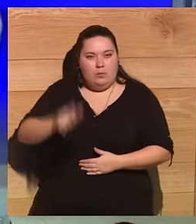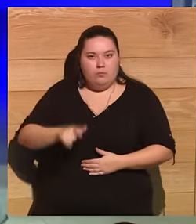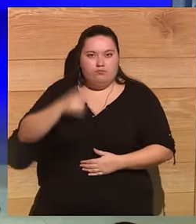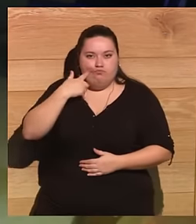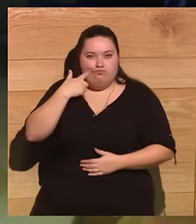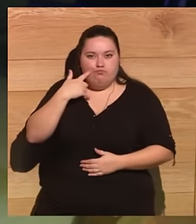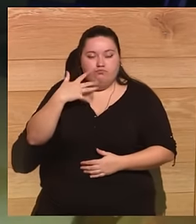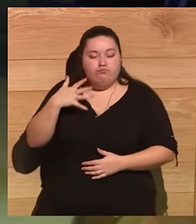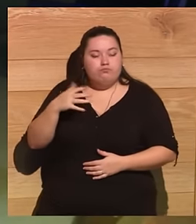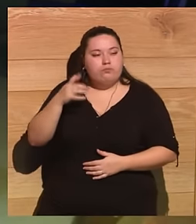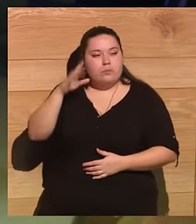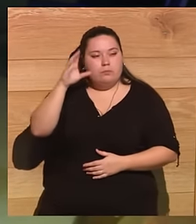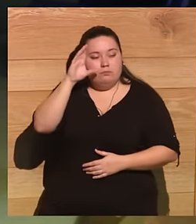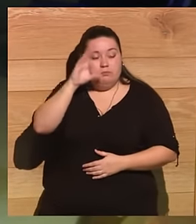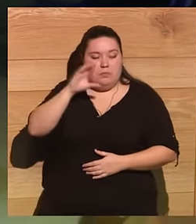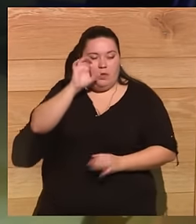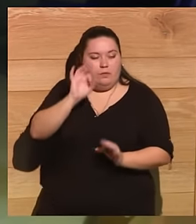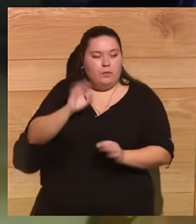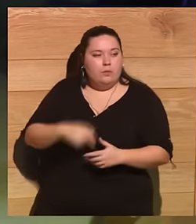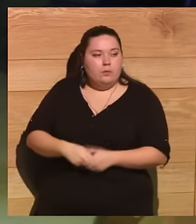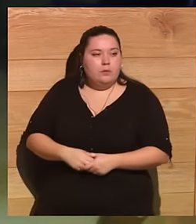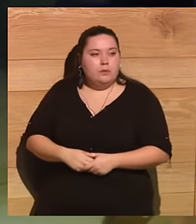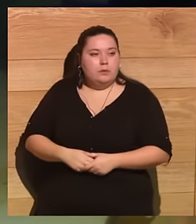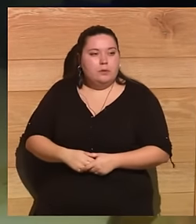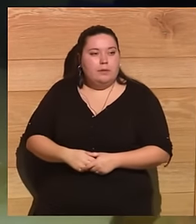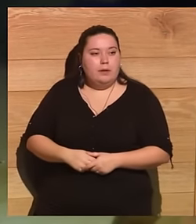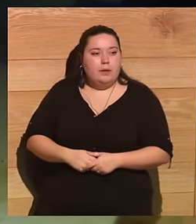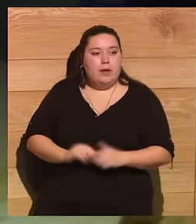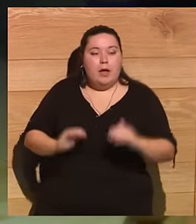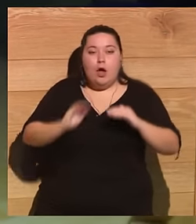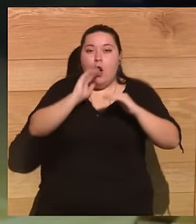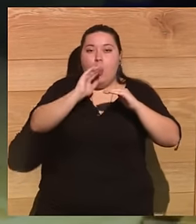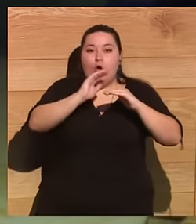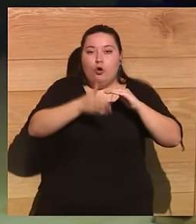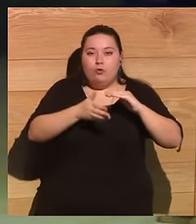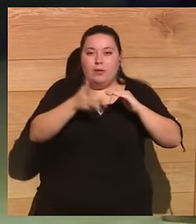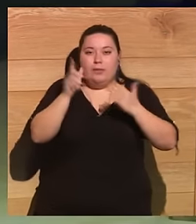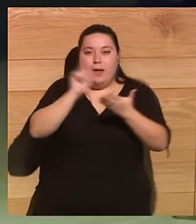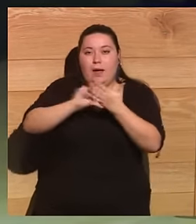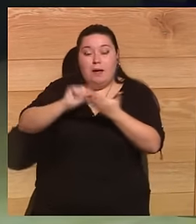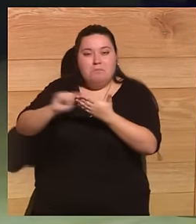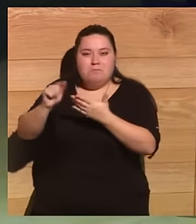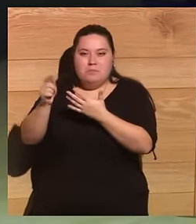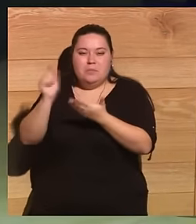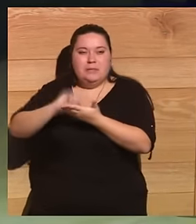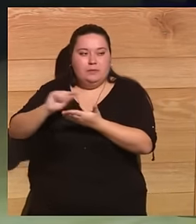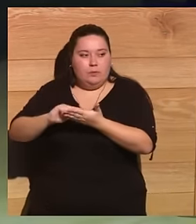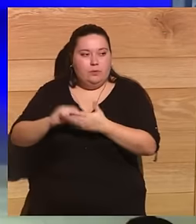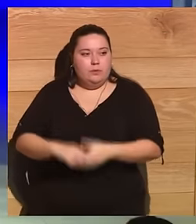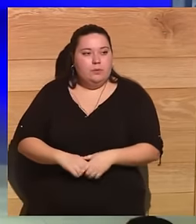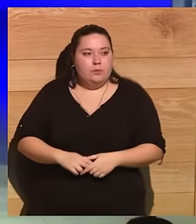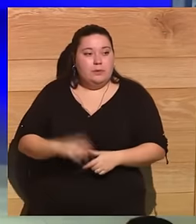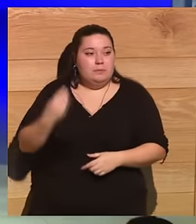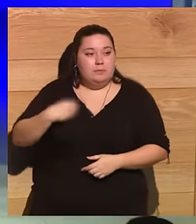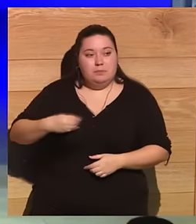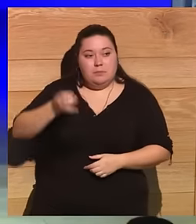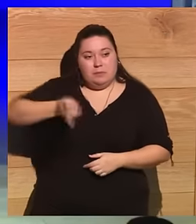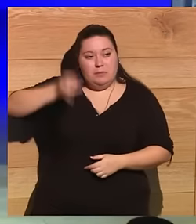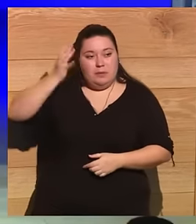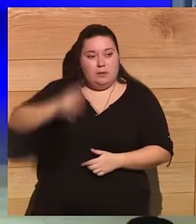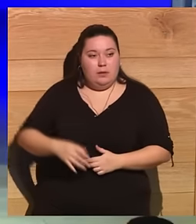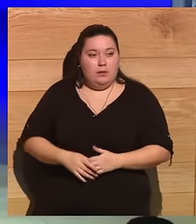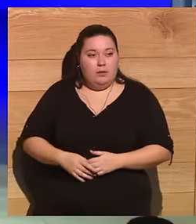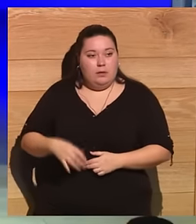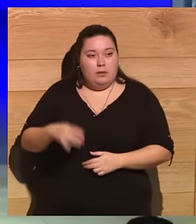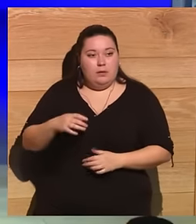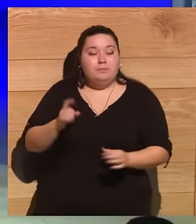su laboratorio. Estaban escribiendo en la corteza, y estaban escribiendo imágenes. Sigue siendo la misma idea, ¿no? O sea,